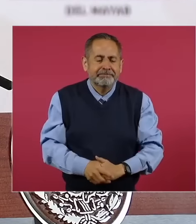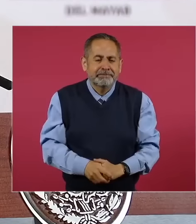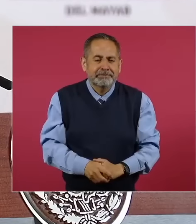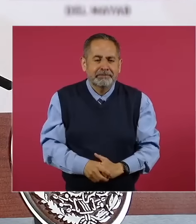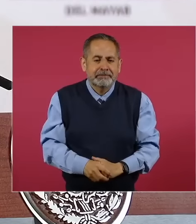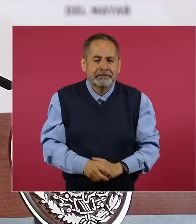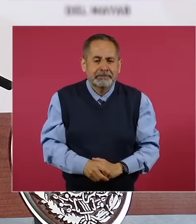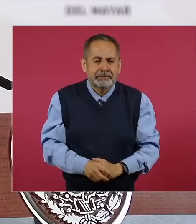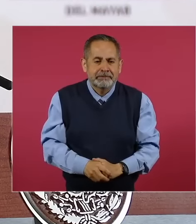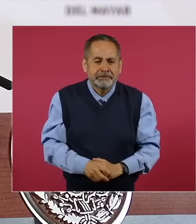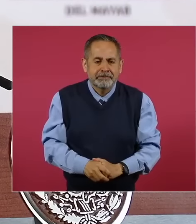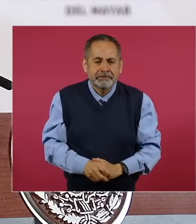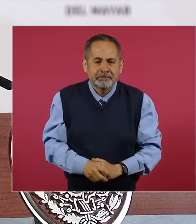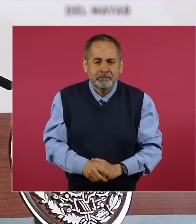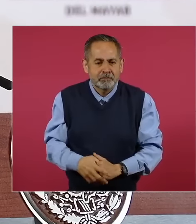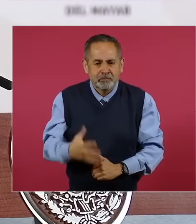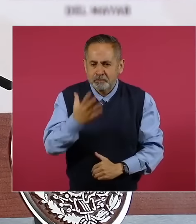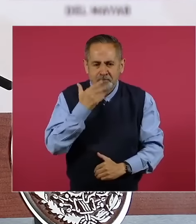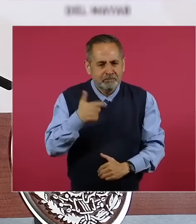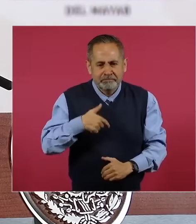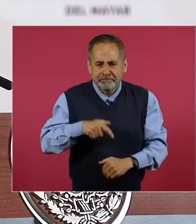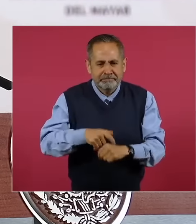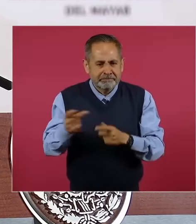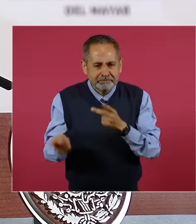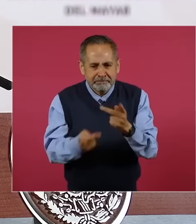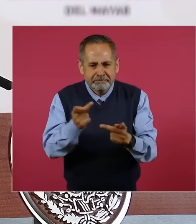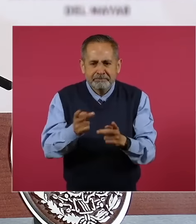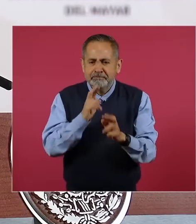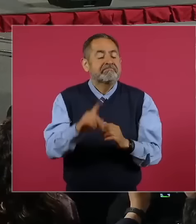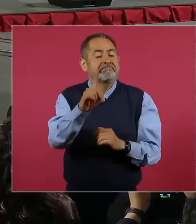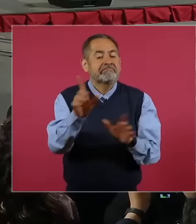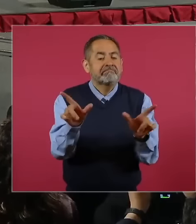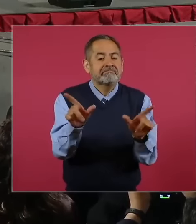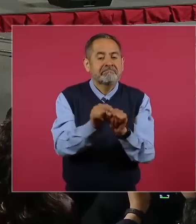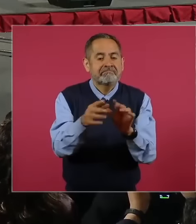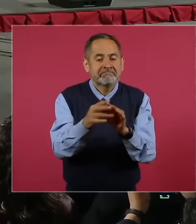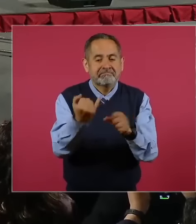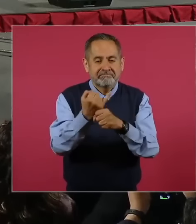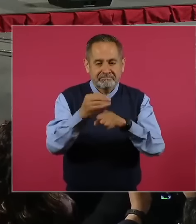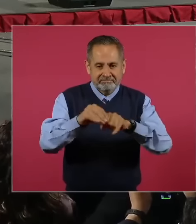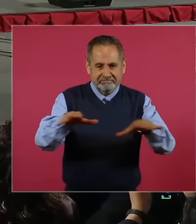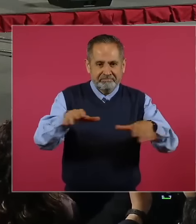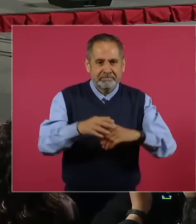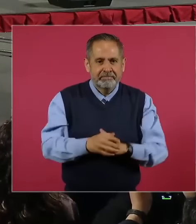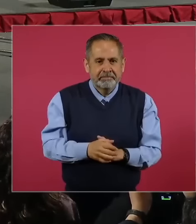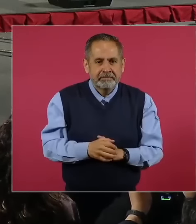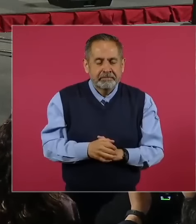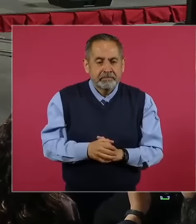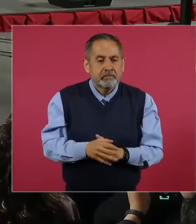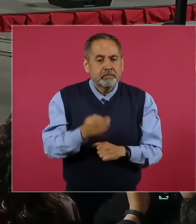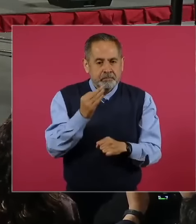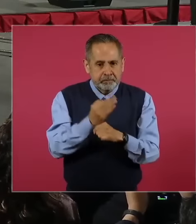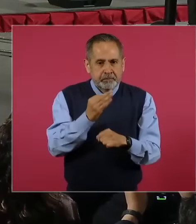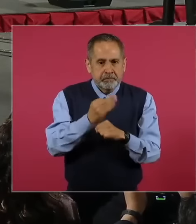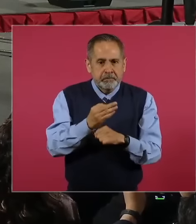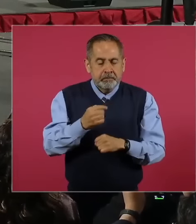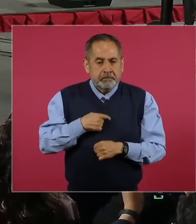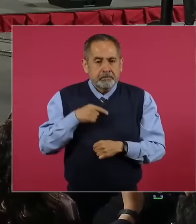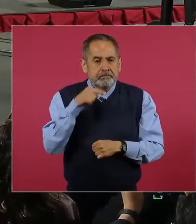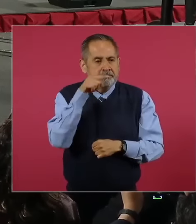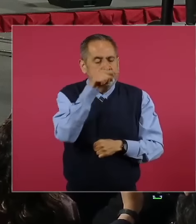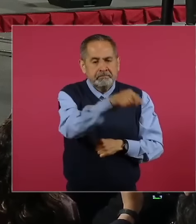No vamos a tener tiempo para preguntas y respuestas, pero informe. Estamos atendiendo